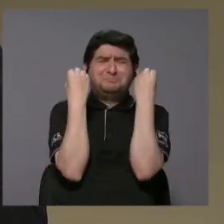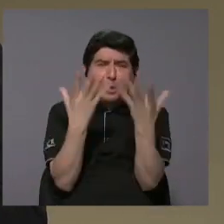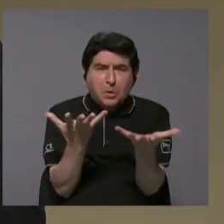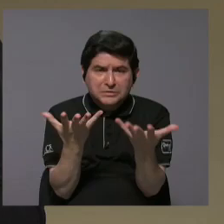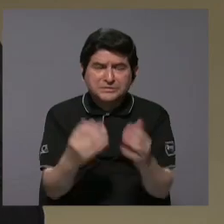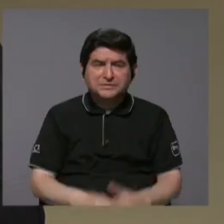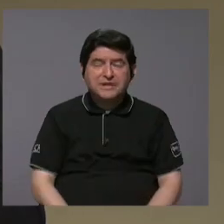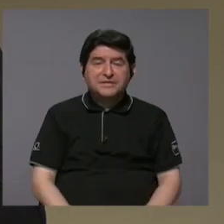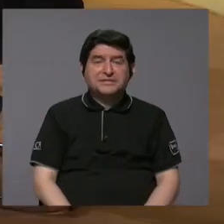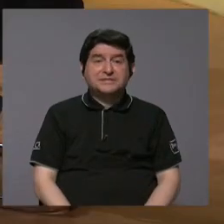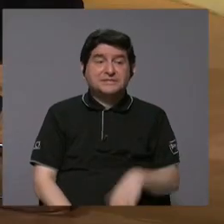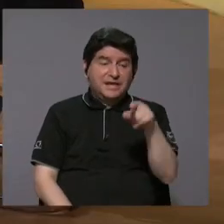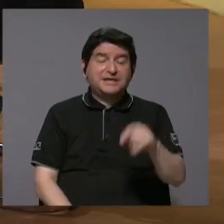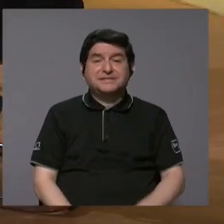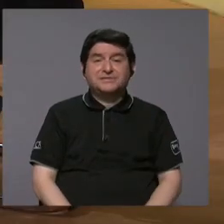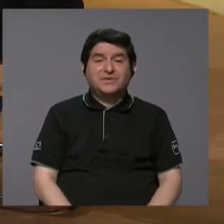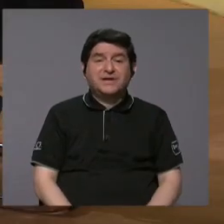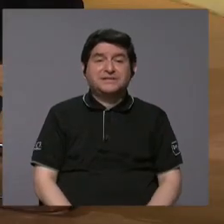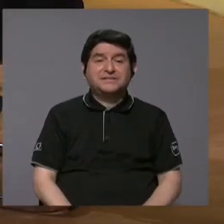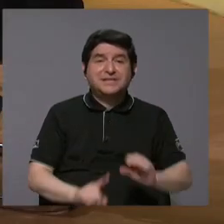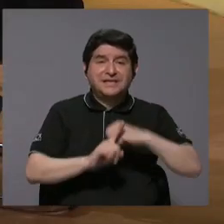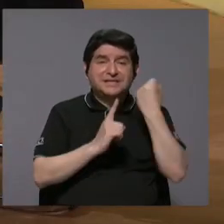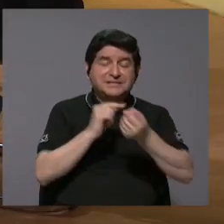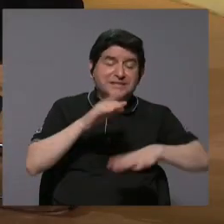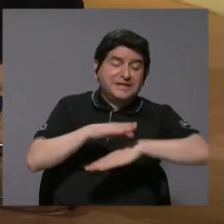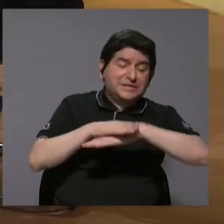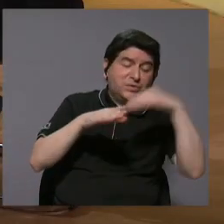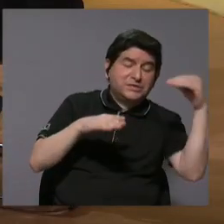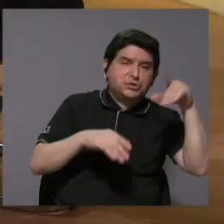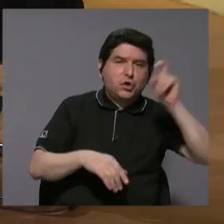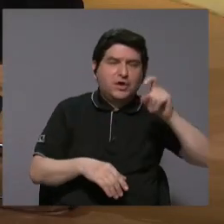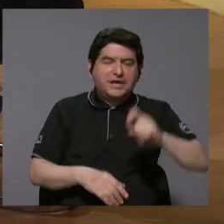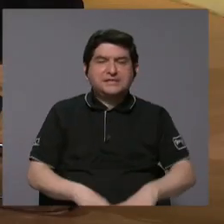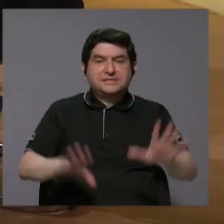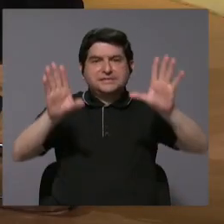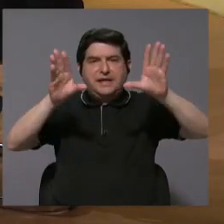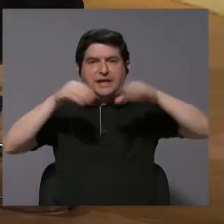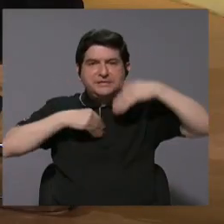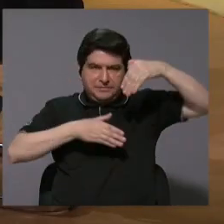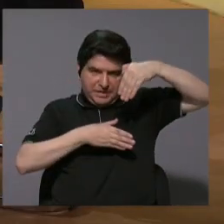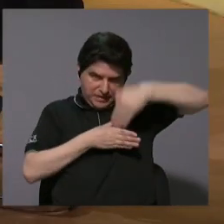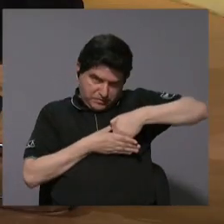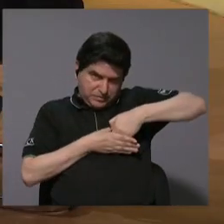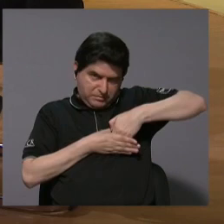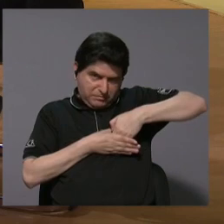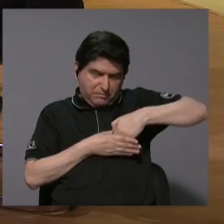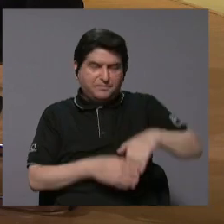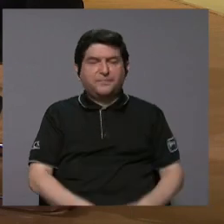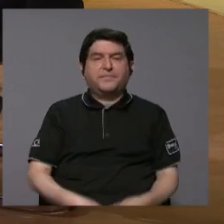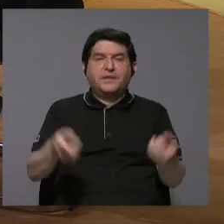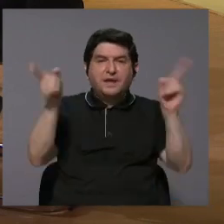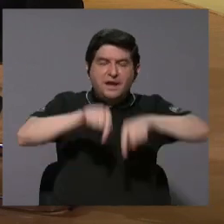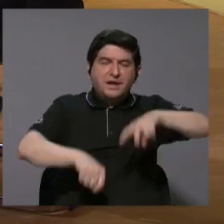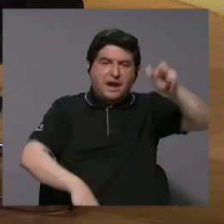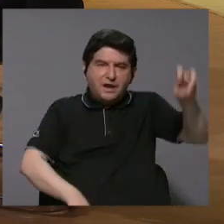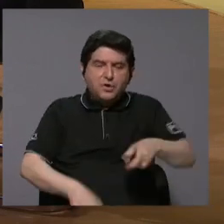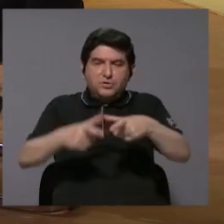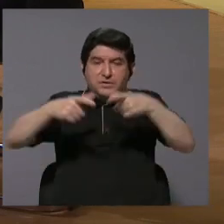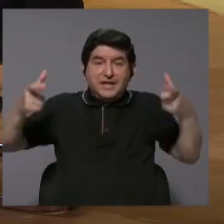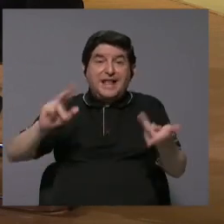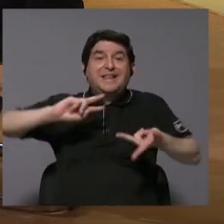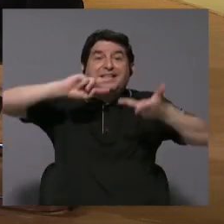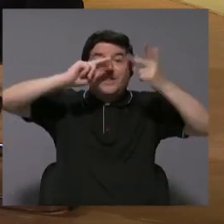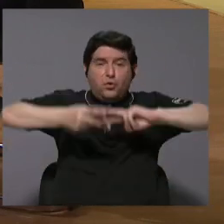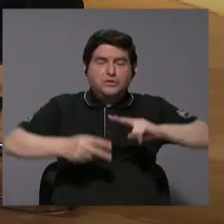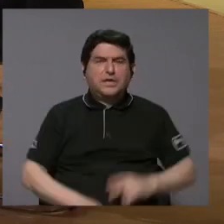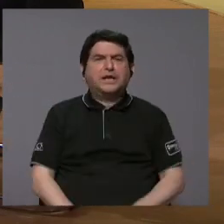Son externalidades, dirían ustedes, que de alguna manera hay que internalizar. Y el caso del transporte masivo es lo contrario. Cuesta